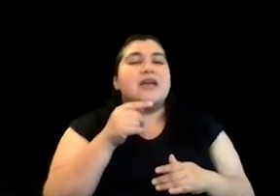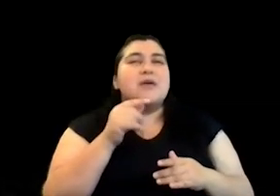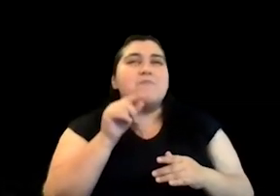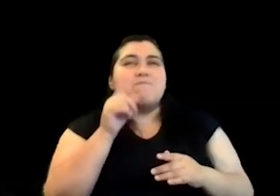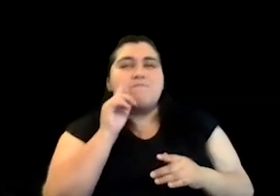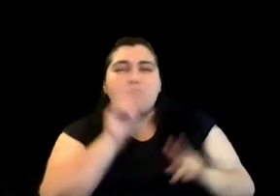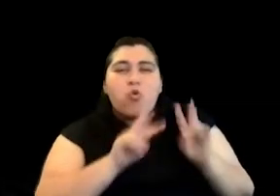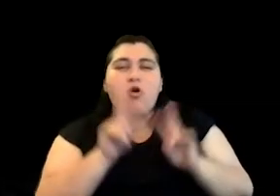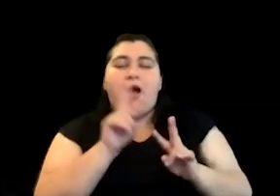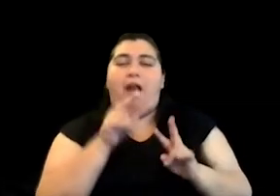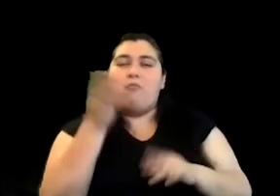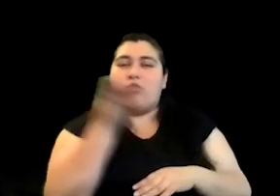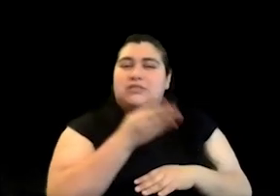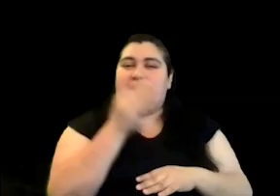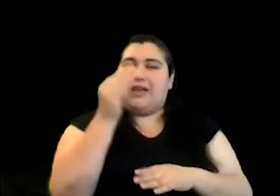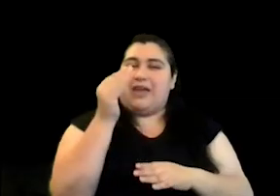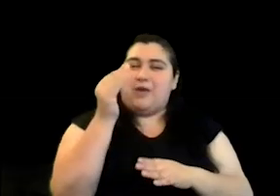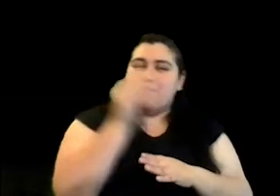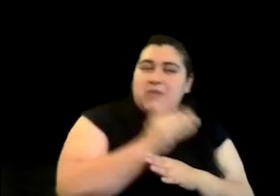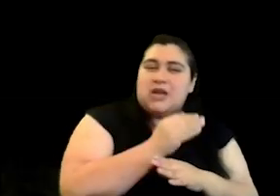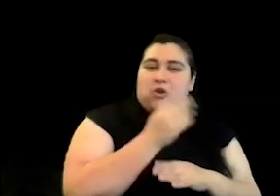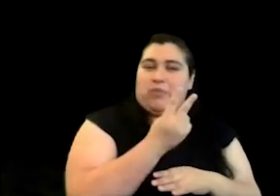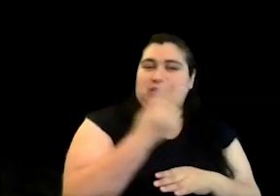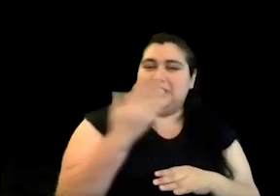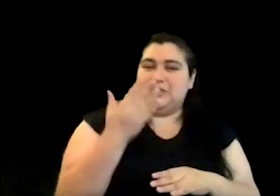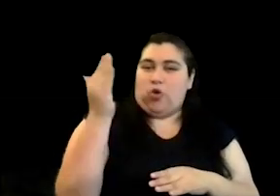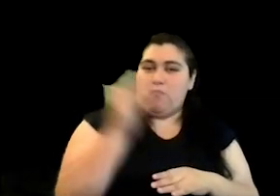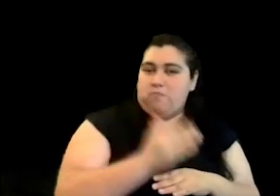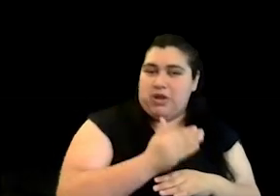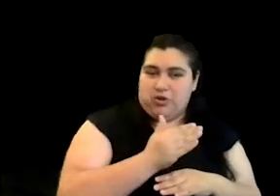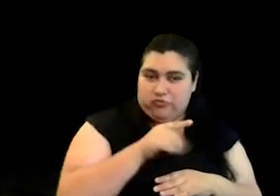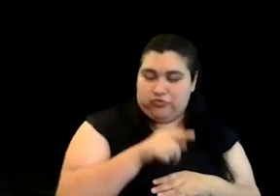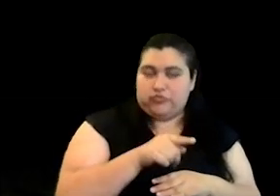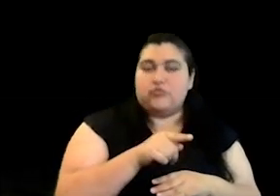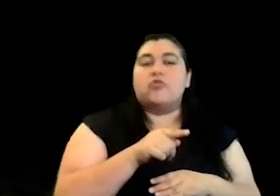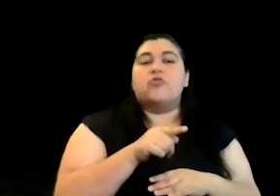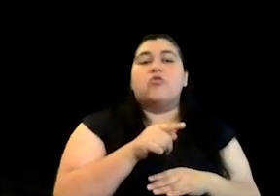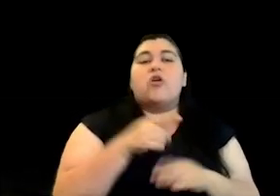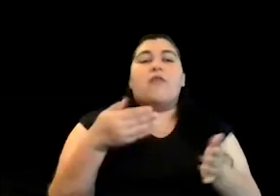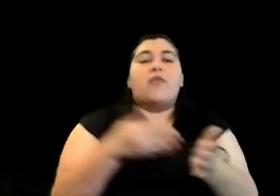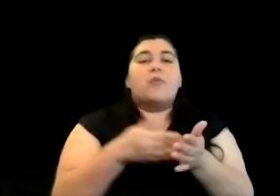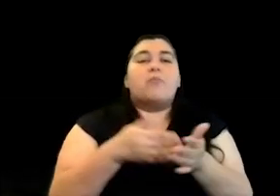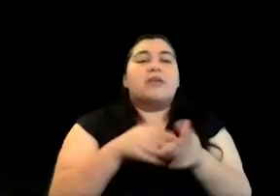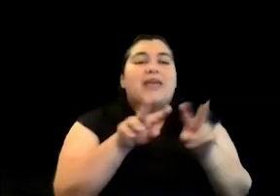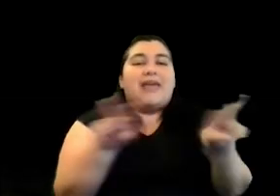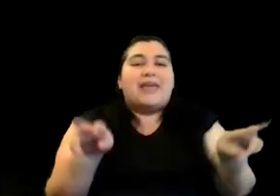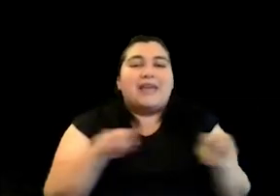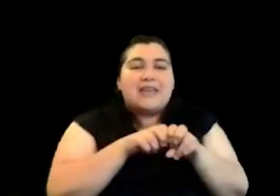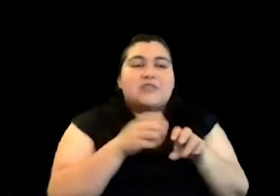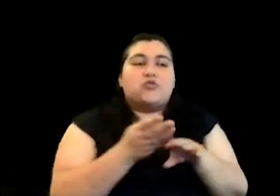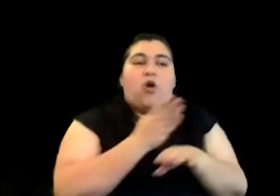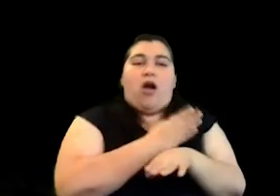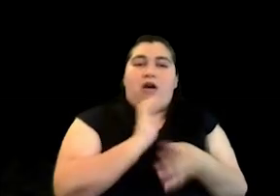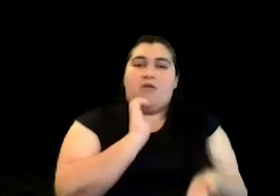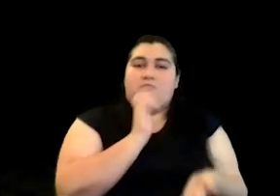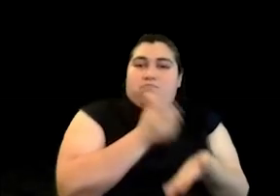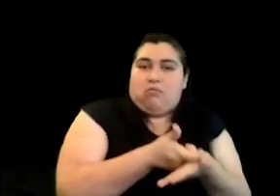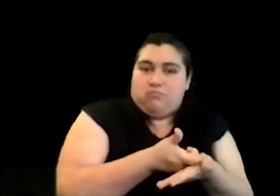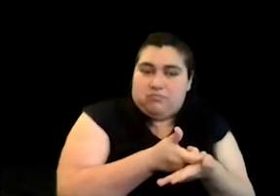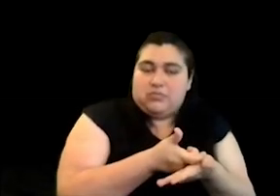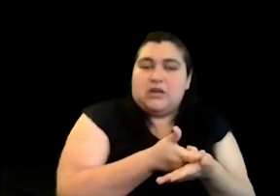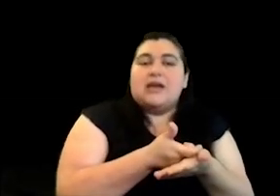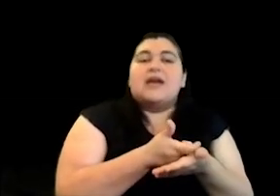un 25% de lo que arrojaría el ingreso de los anticipos determinados de acuerdo